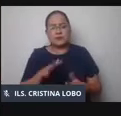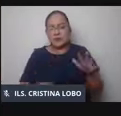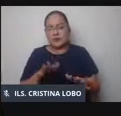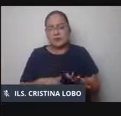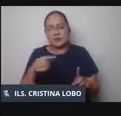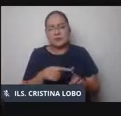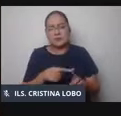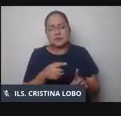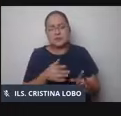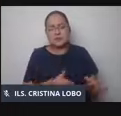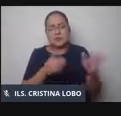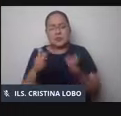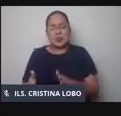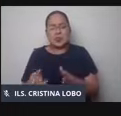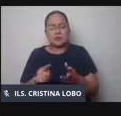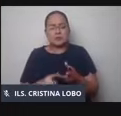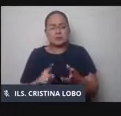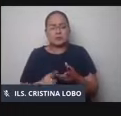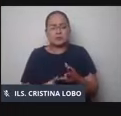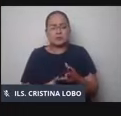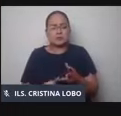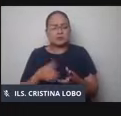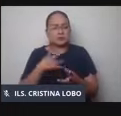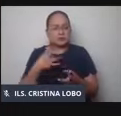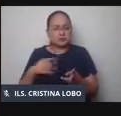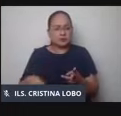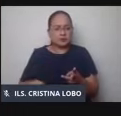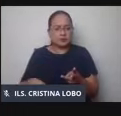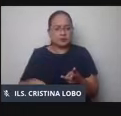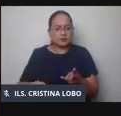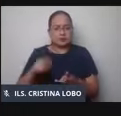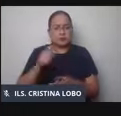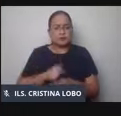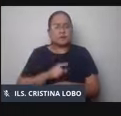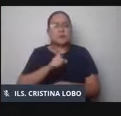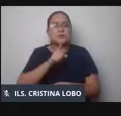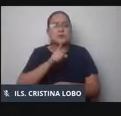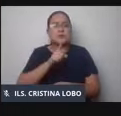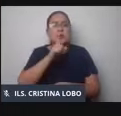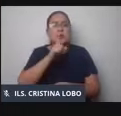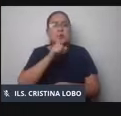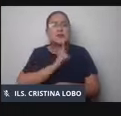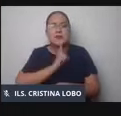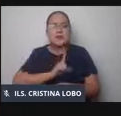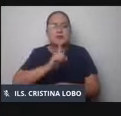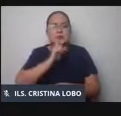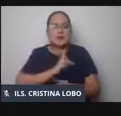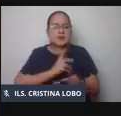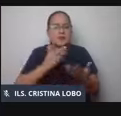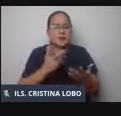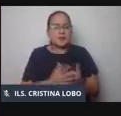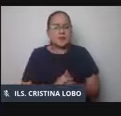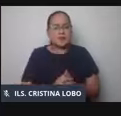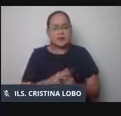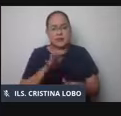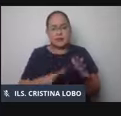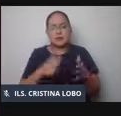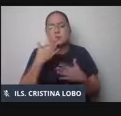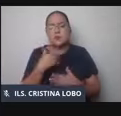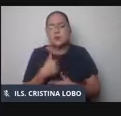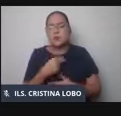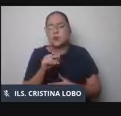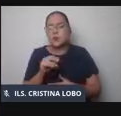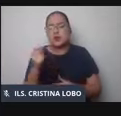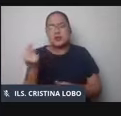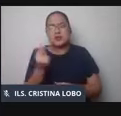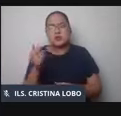siguiente proceso del perfil de la culpabilidad, que es mentir en pequeños detalles. A veces no hay necesidad de mentir o